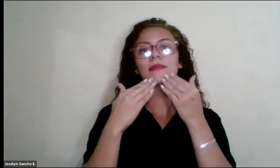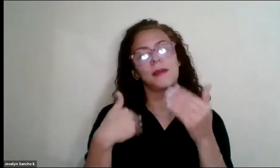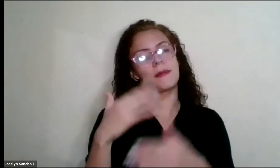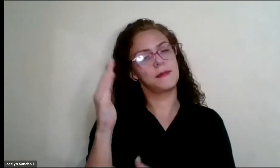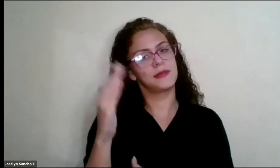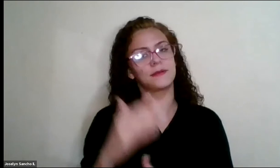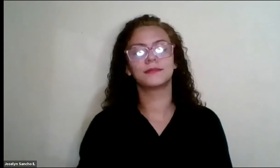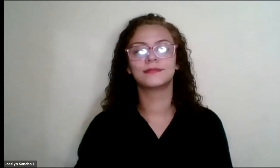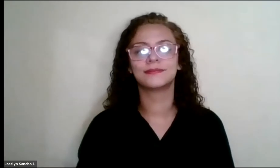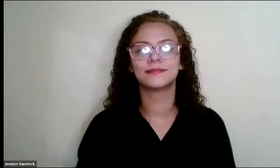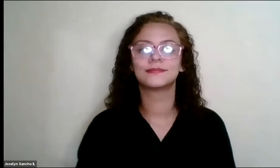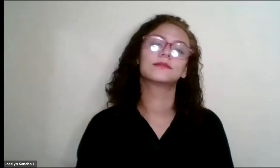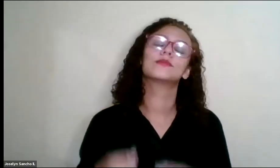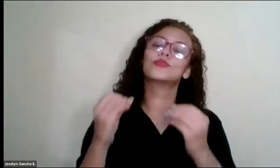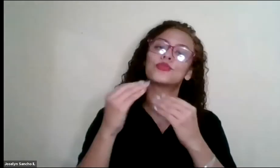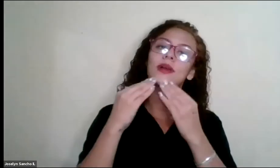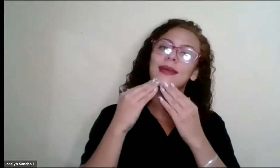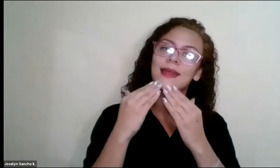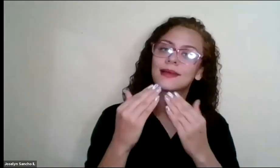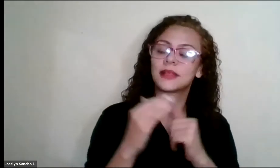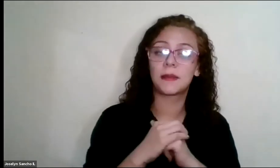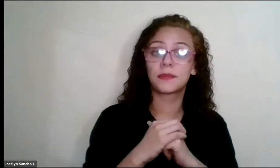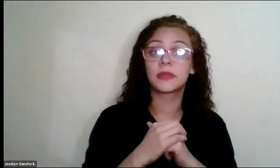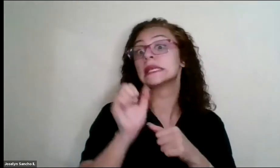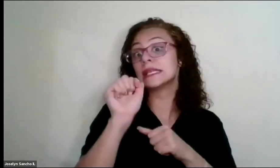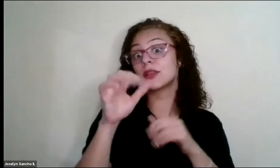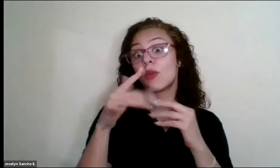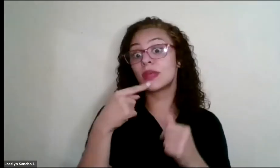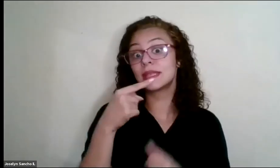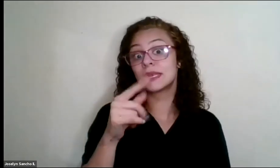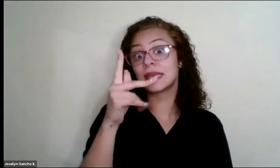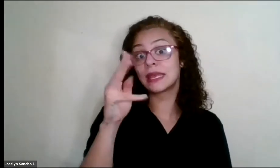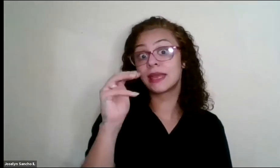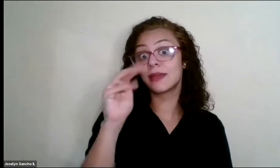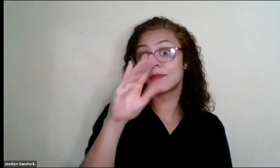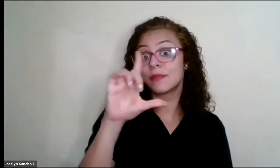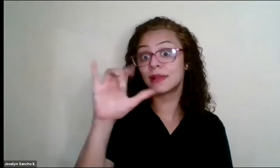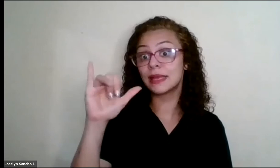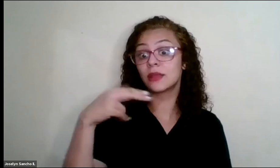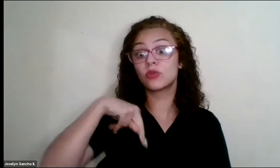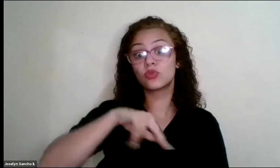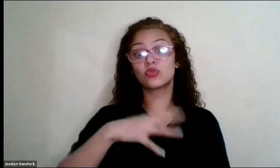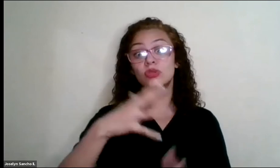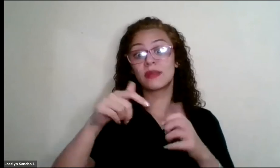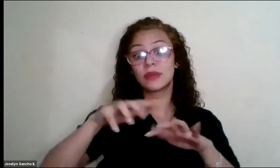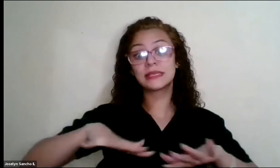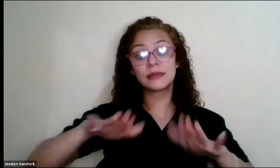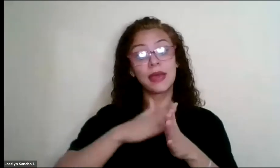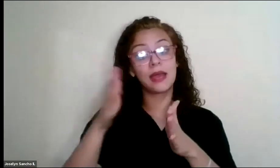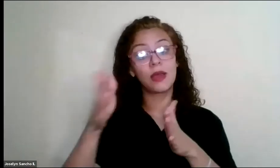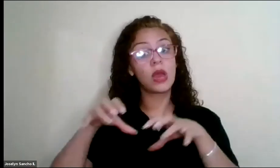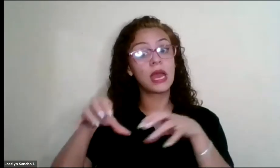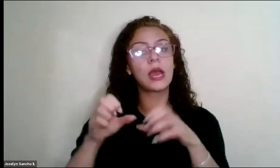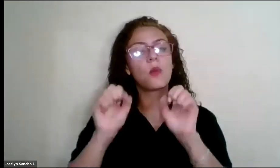presentación. Muchísimas gracias. Sí, como les decía Kemli, lo que queremos en este espacio que sigue es que